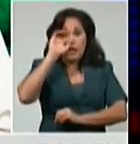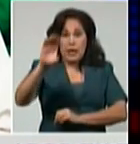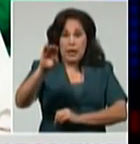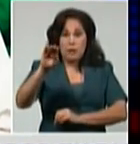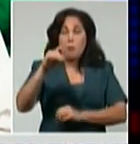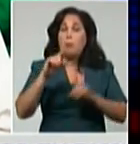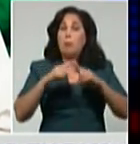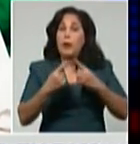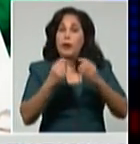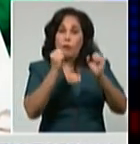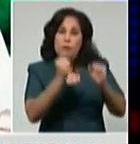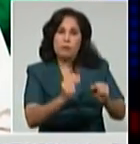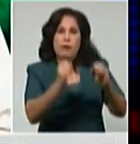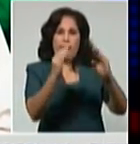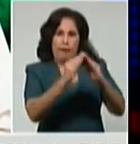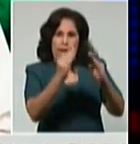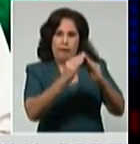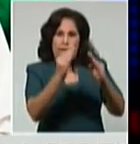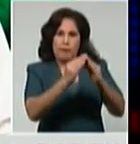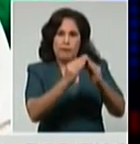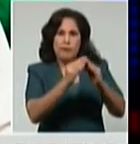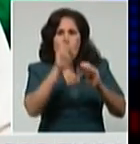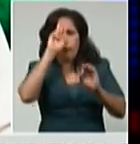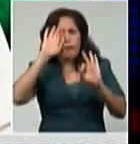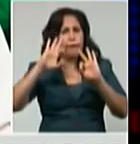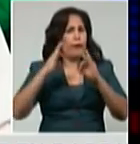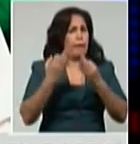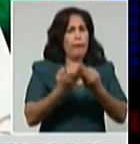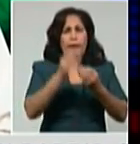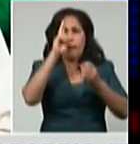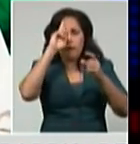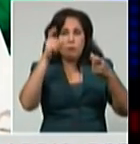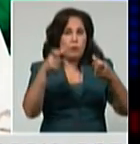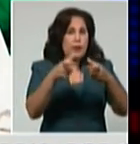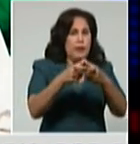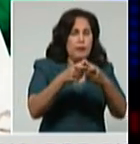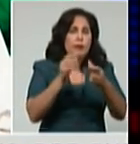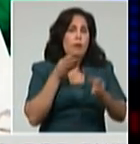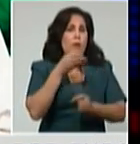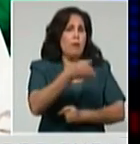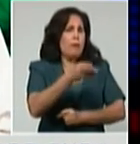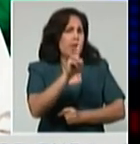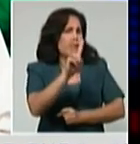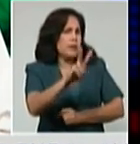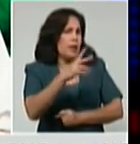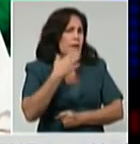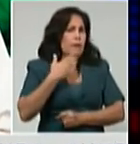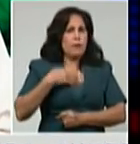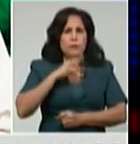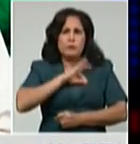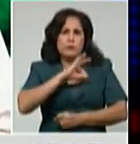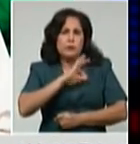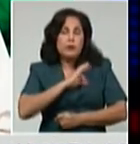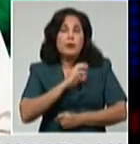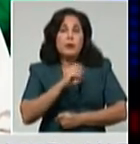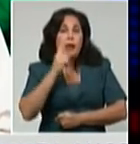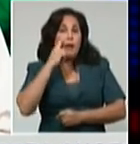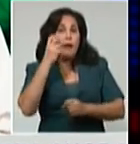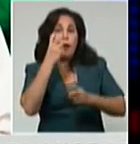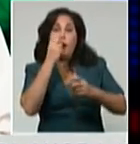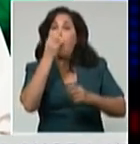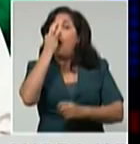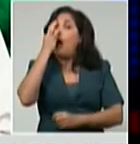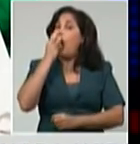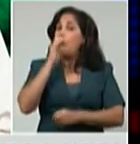el equipo básico de salud, se le realizan los estudios para determinar si resulta positivo o no en